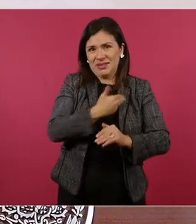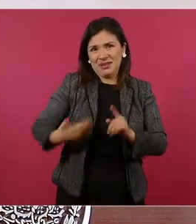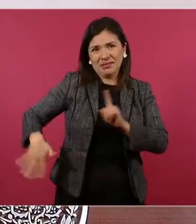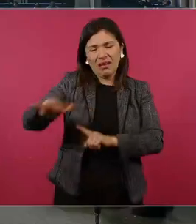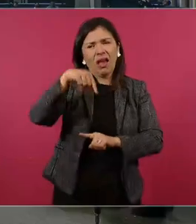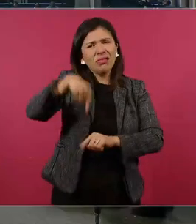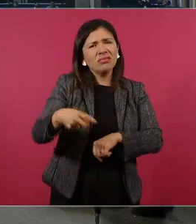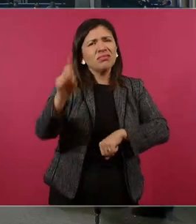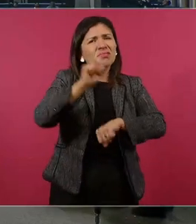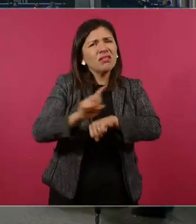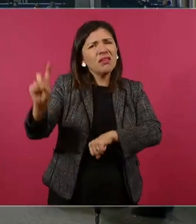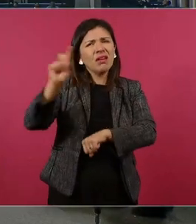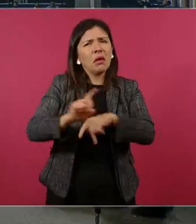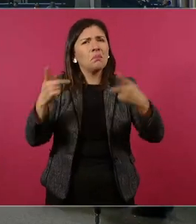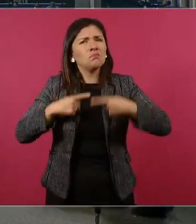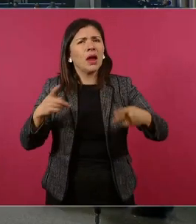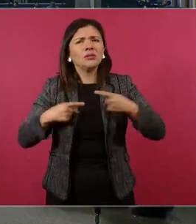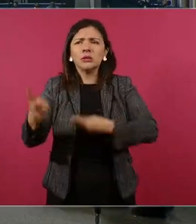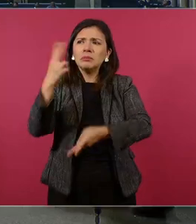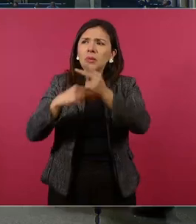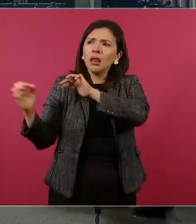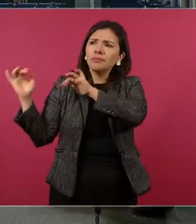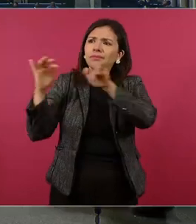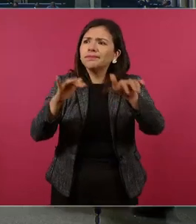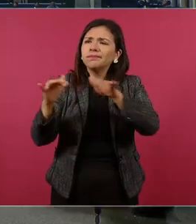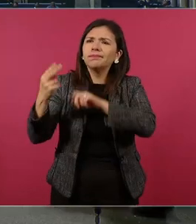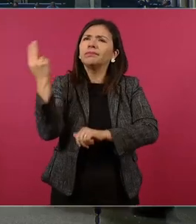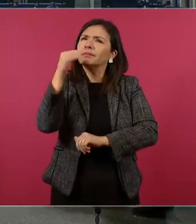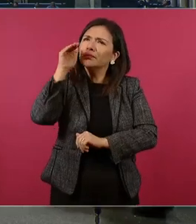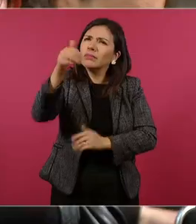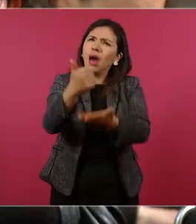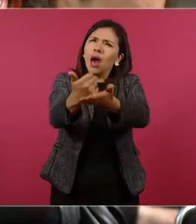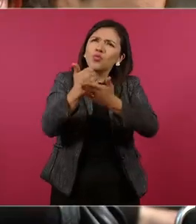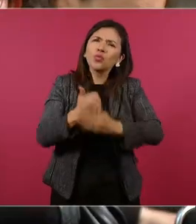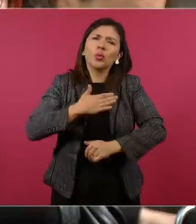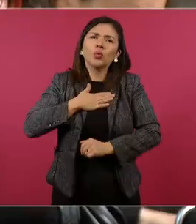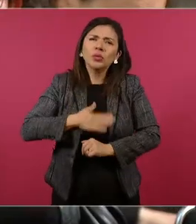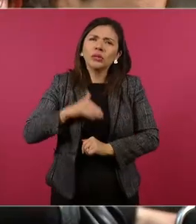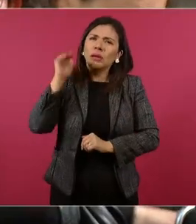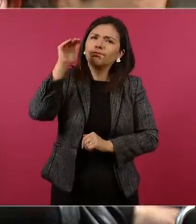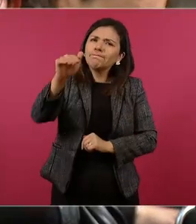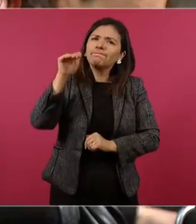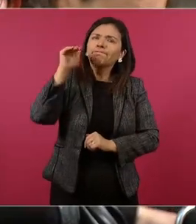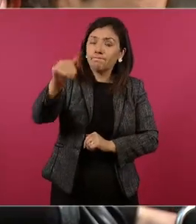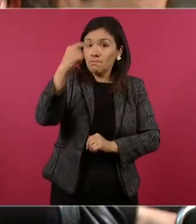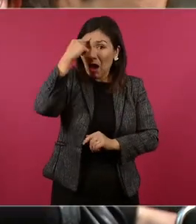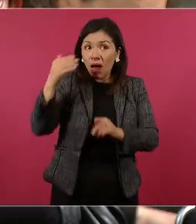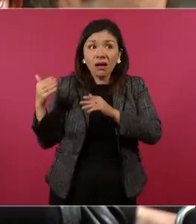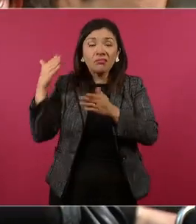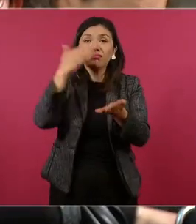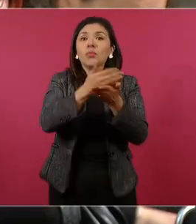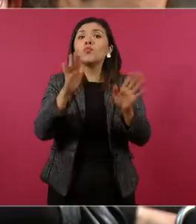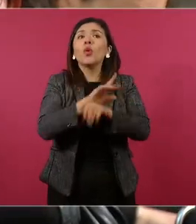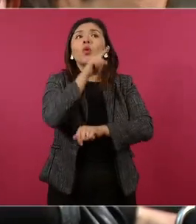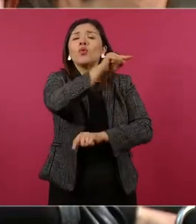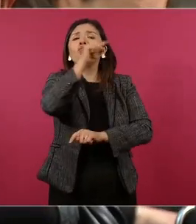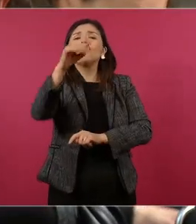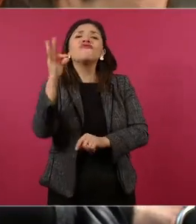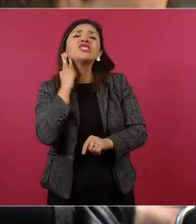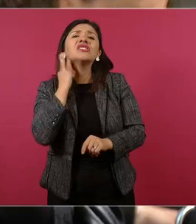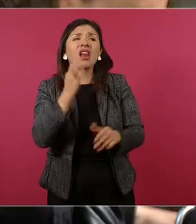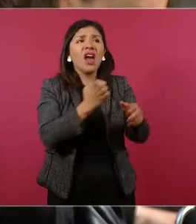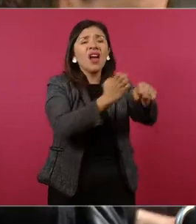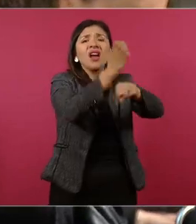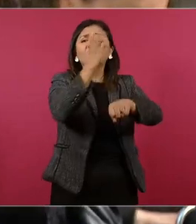diario llegan decenas de personas clamando por justicia por cosas así ante las fiscalías de sus estados